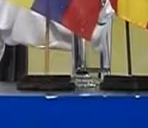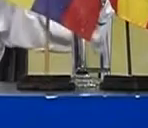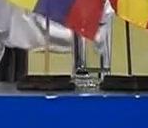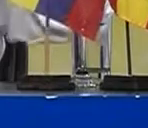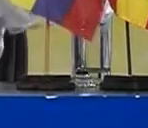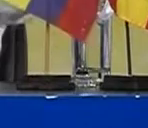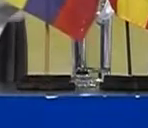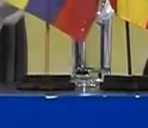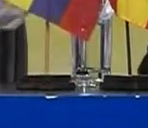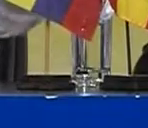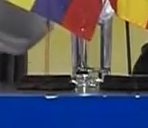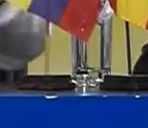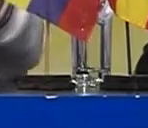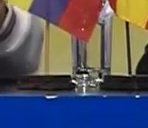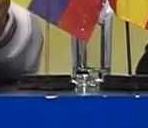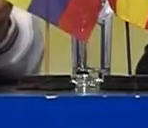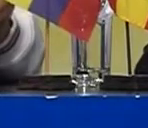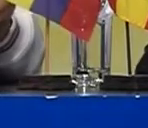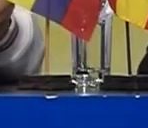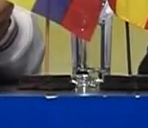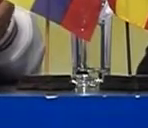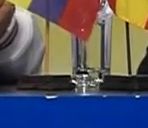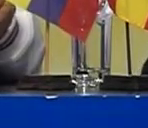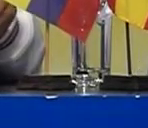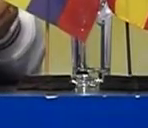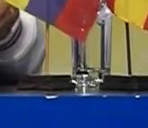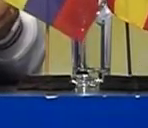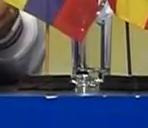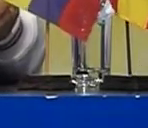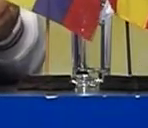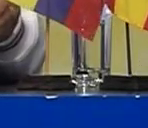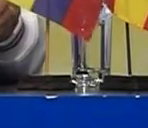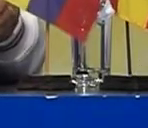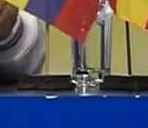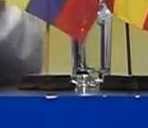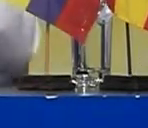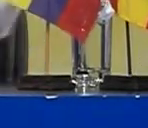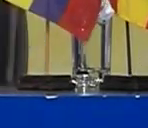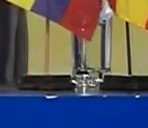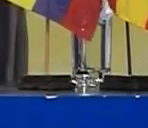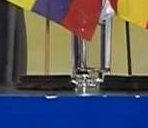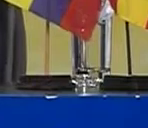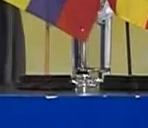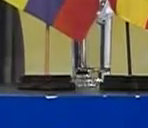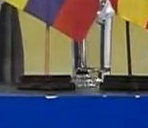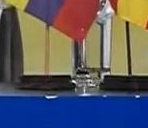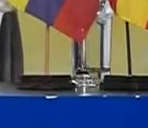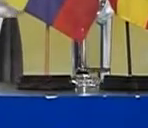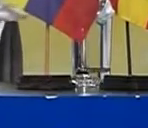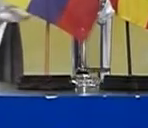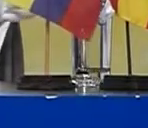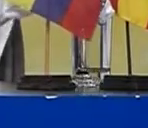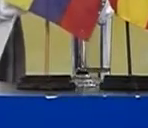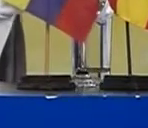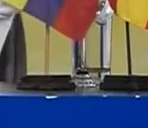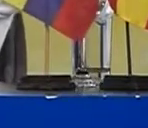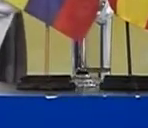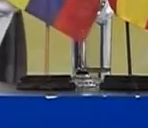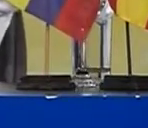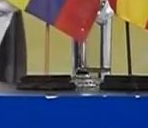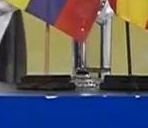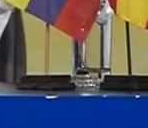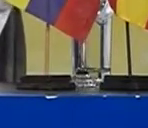por la mañana hasta que se celebra el matrimonio, y andan tomándose fotografía